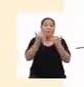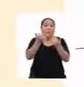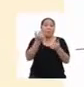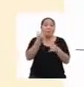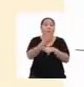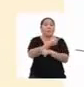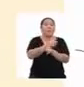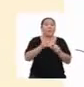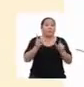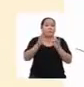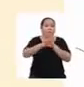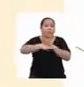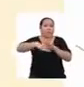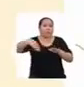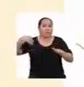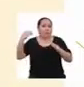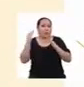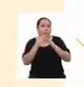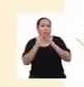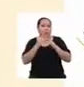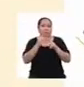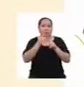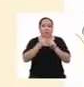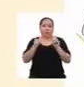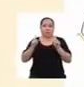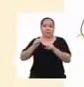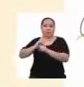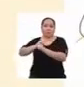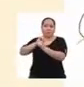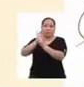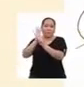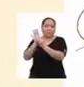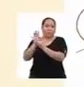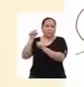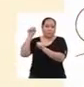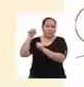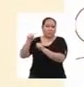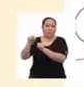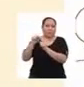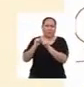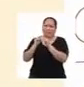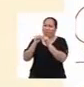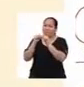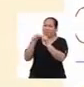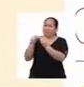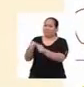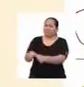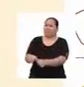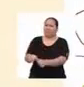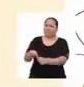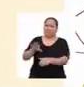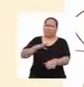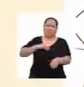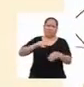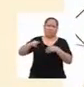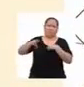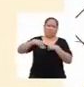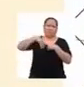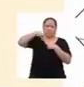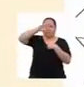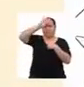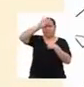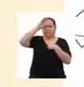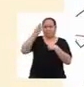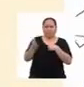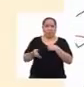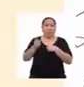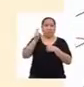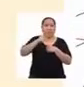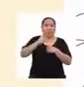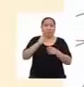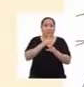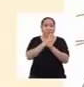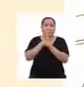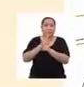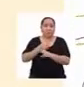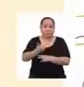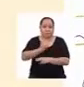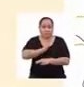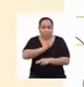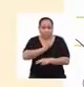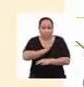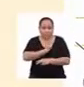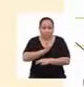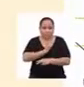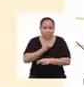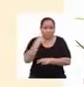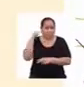casas. Sin embargo, el virus de la COVID-19 todavía está afectando a la población. Tenemos que cuidarnos nosotros